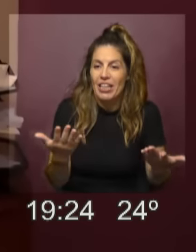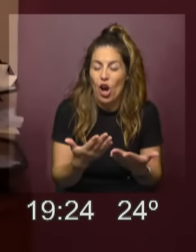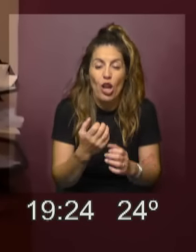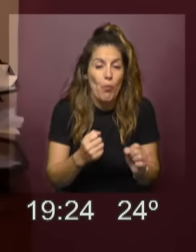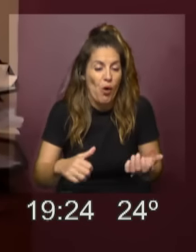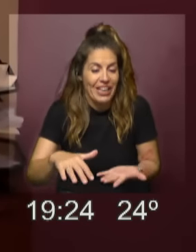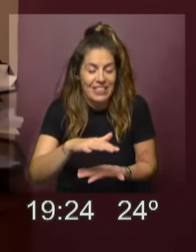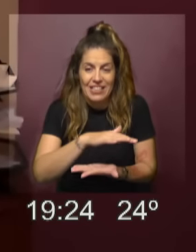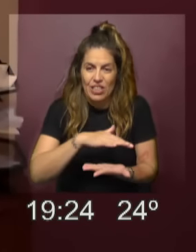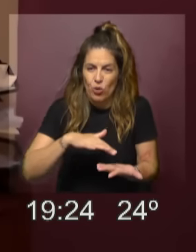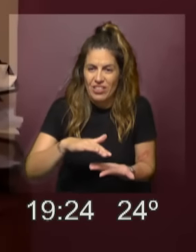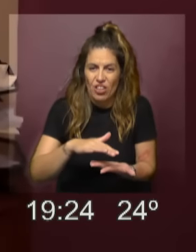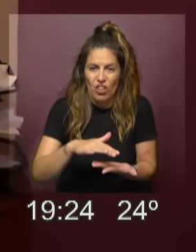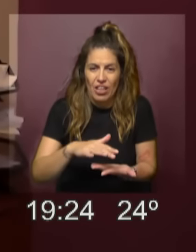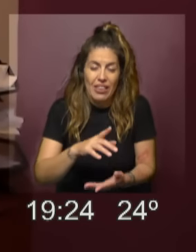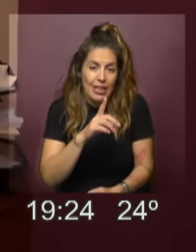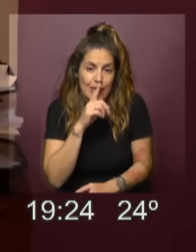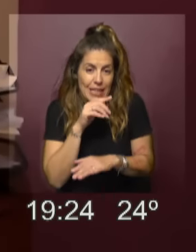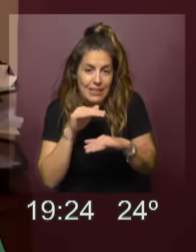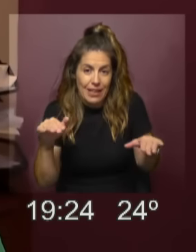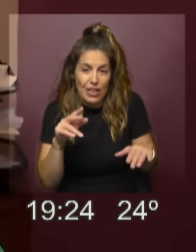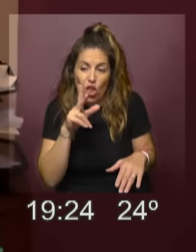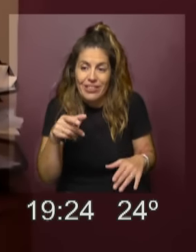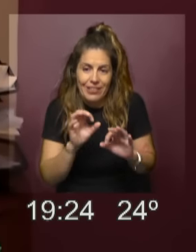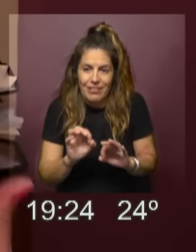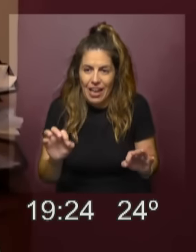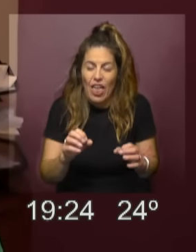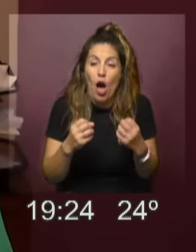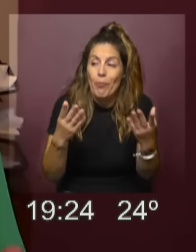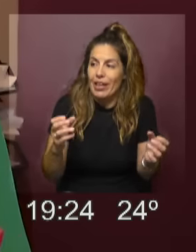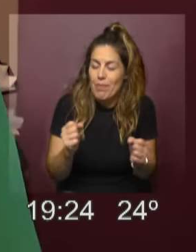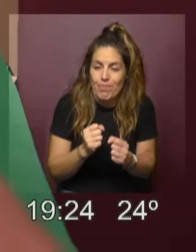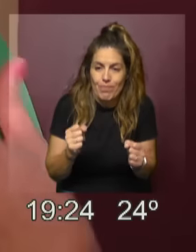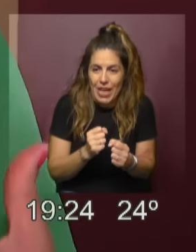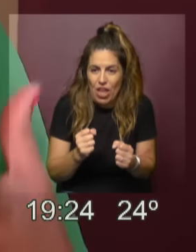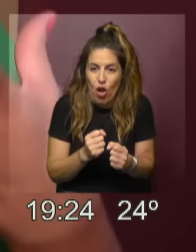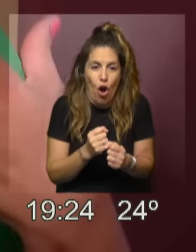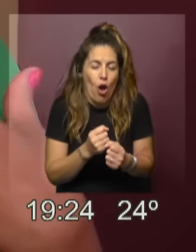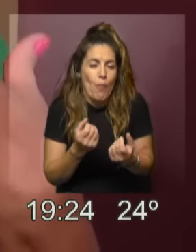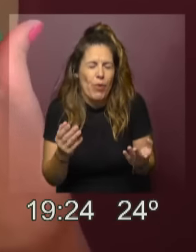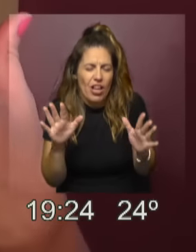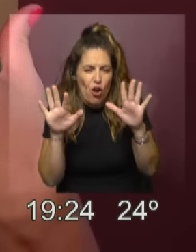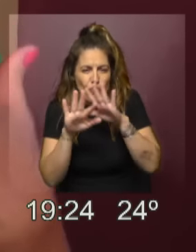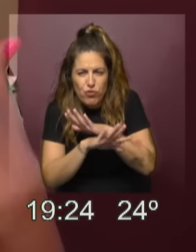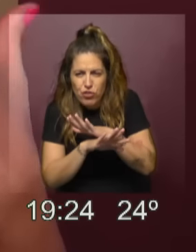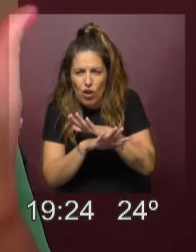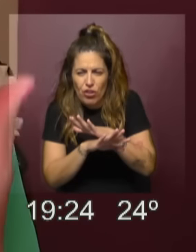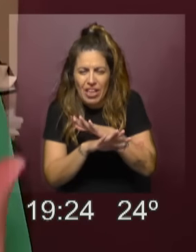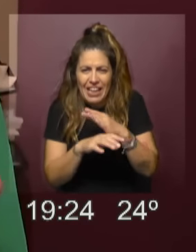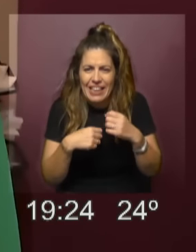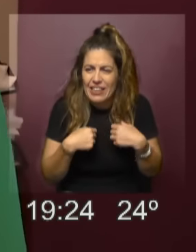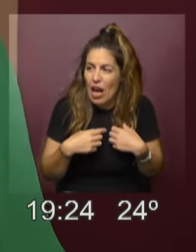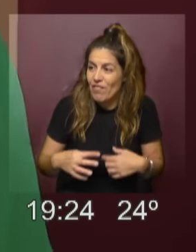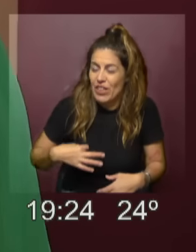en esa situación de silenciarse. Porque les da temor, porque tienen confusión en qué es lo que